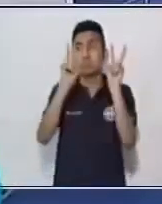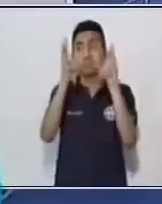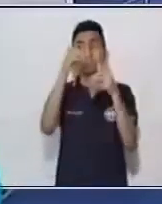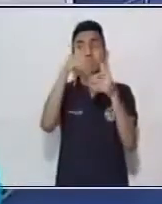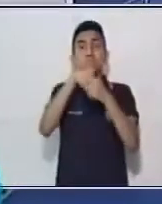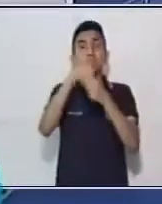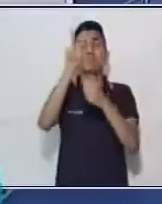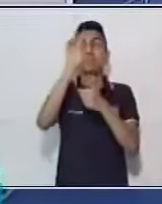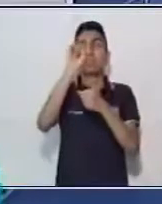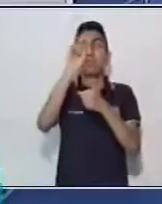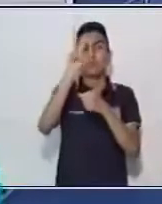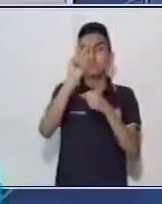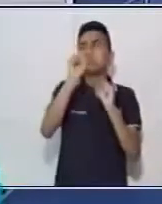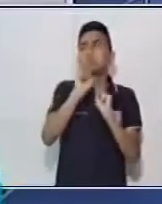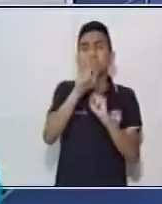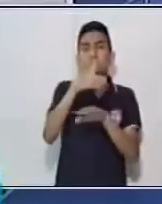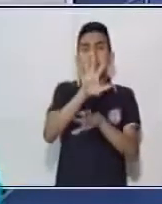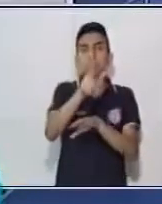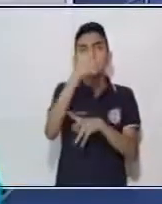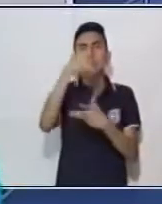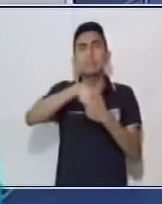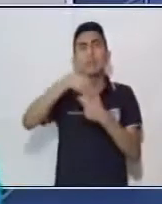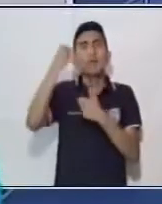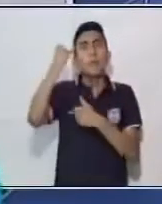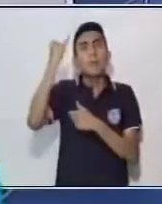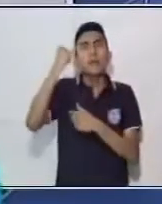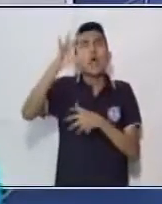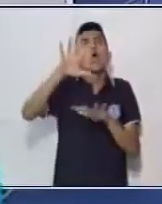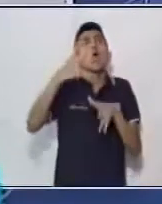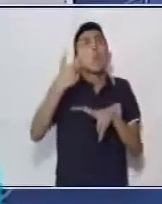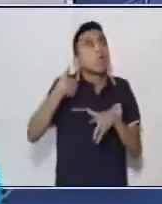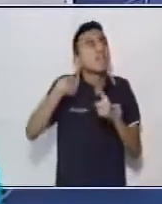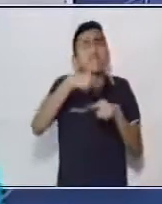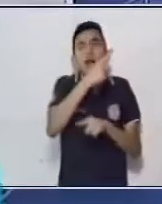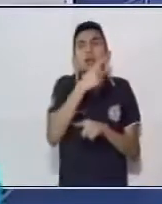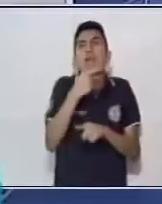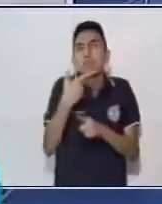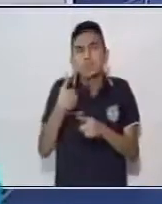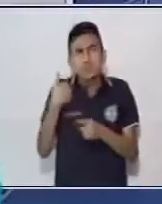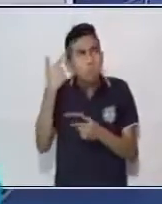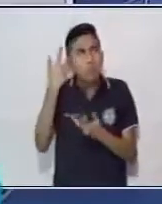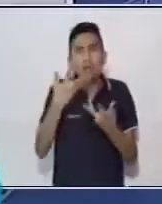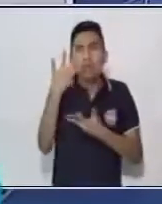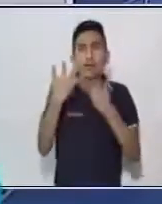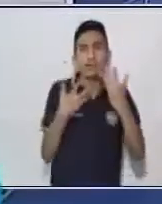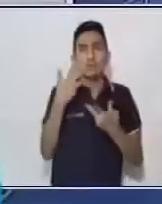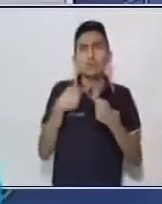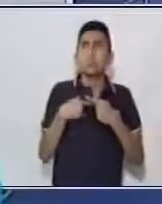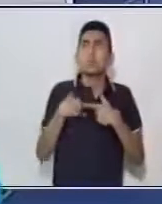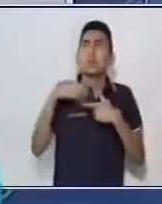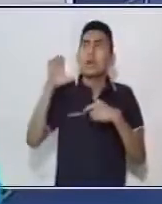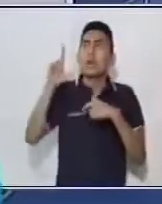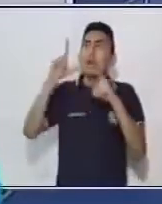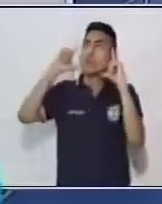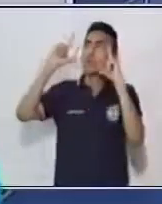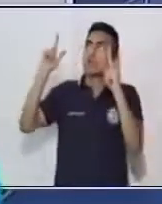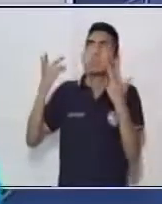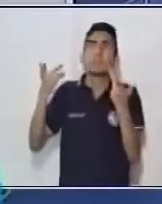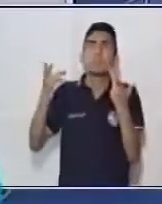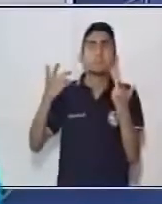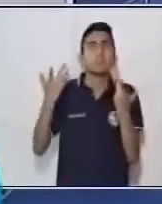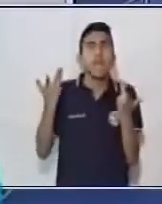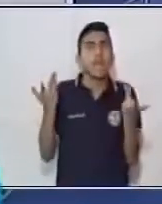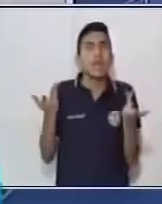Y ya puedo empezar a imaginar acerca a dónde voy, quién va, por qué voy. En cambio, si digo el sol, únicamente me